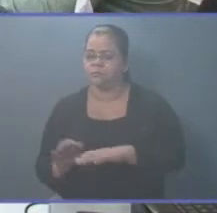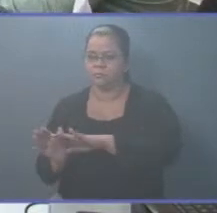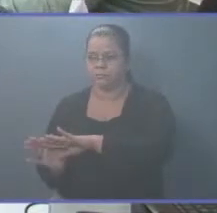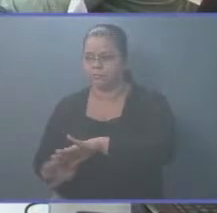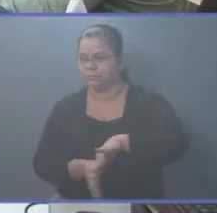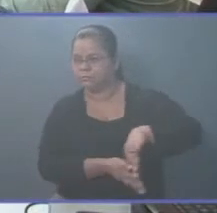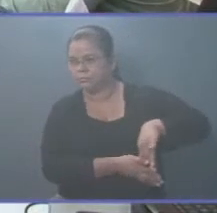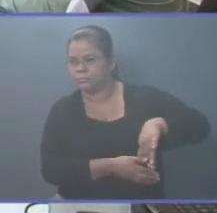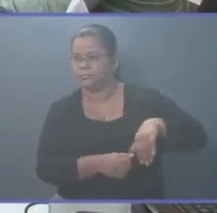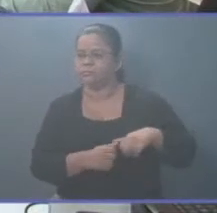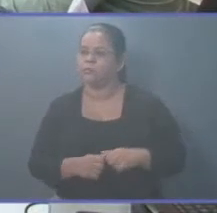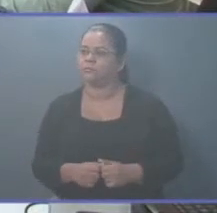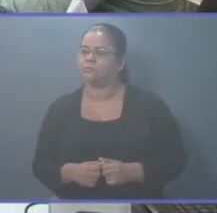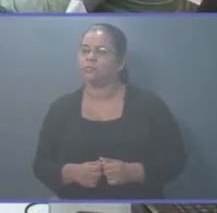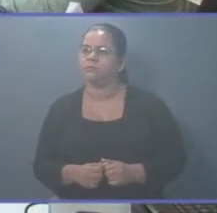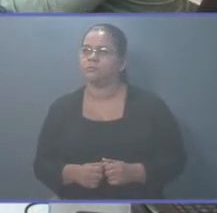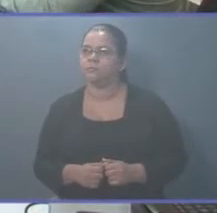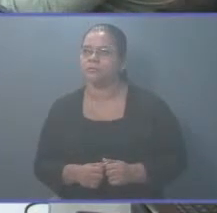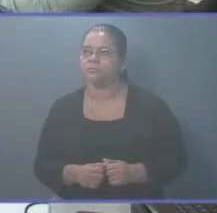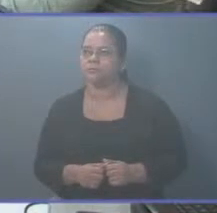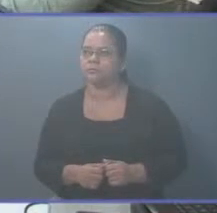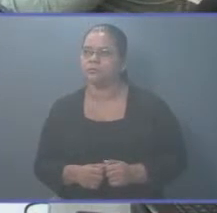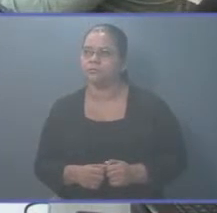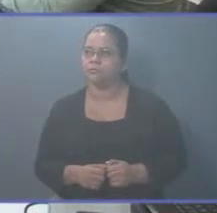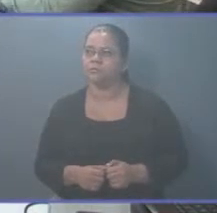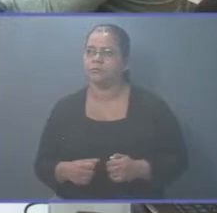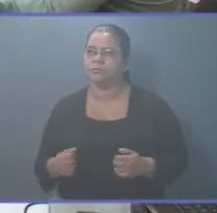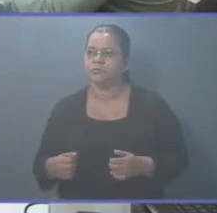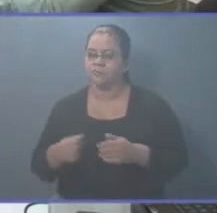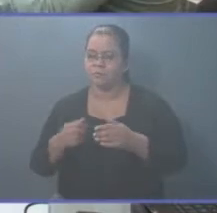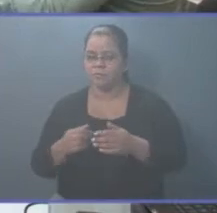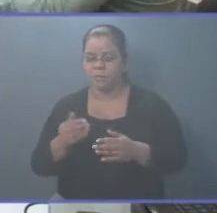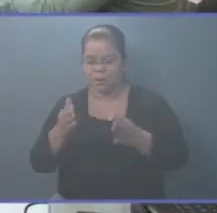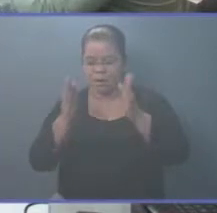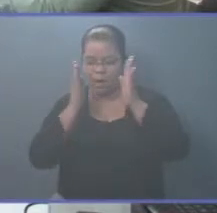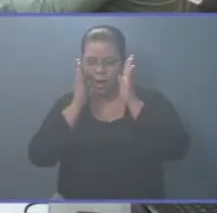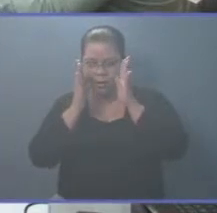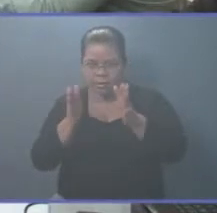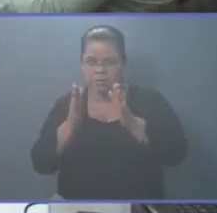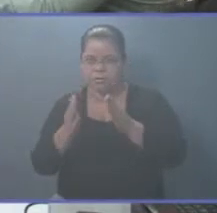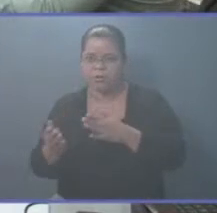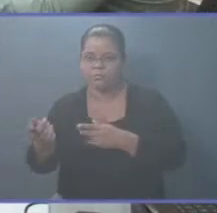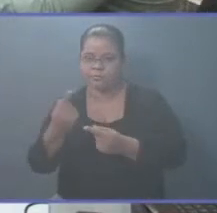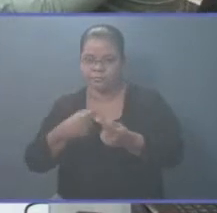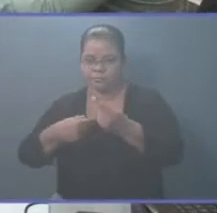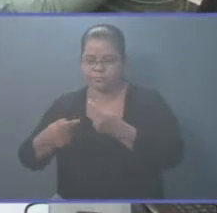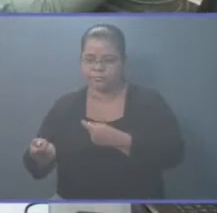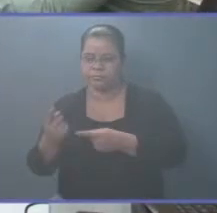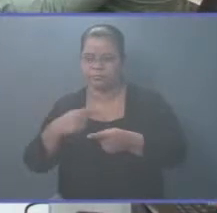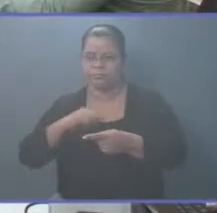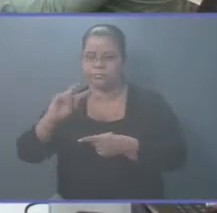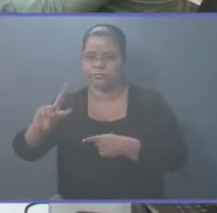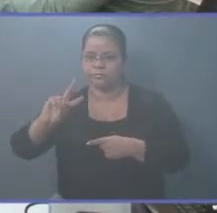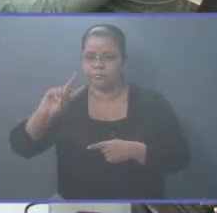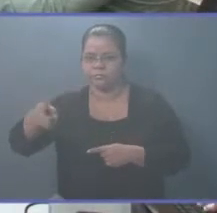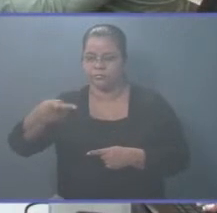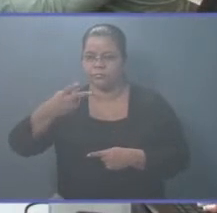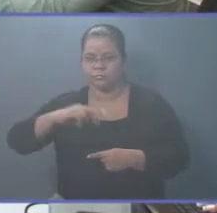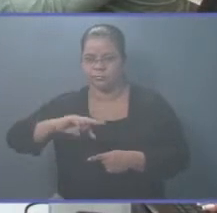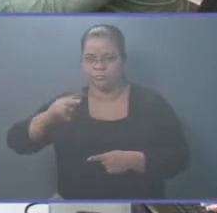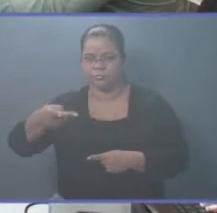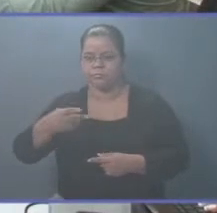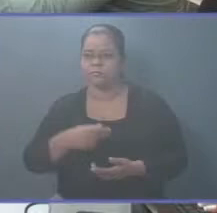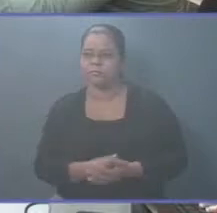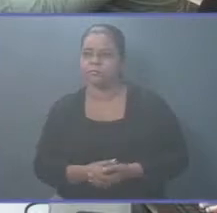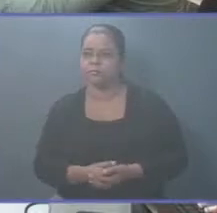Pasaríamos entonces a asistencia recíproca, artículo 25. Señores diputadas y diputados.